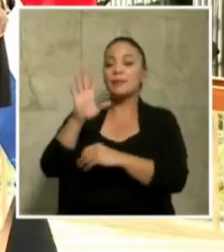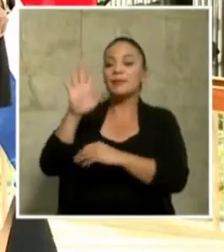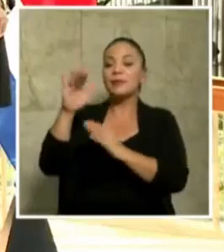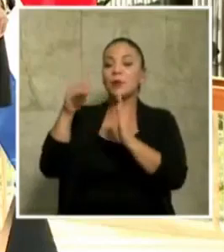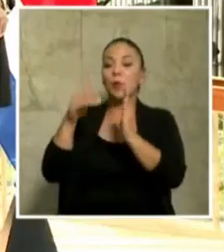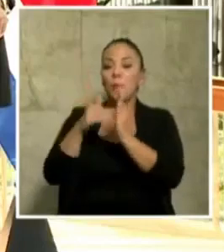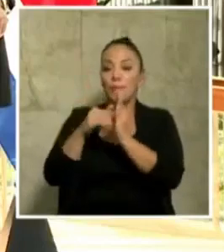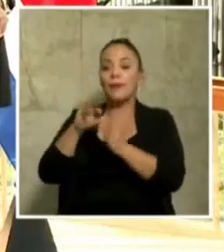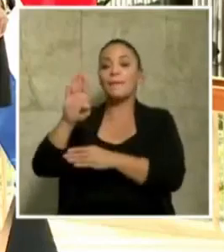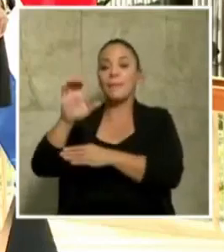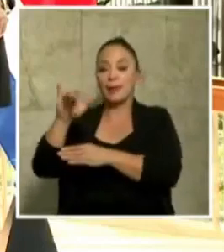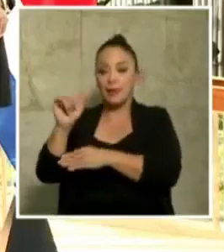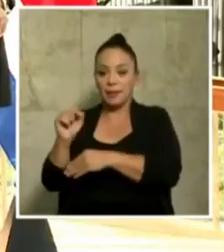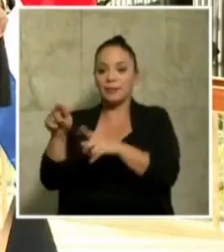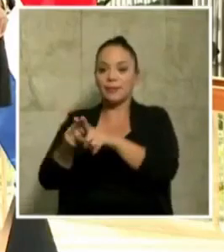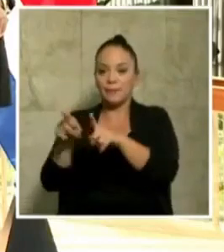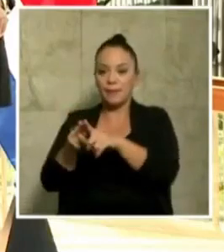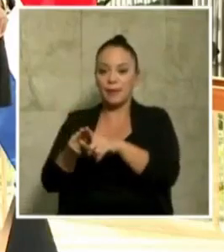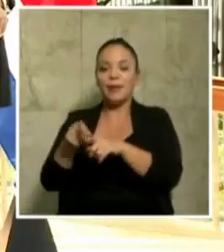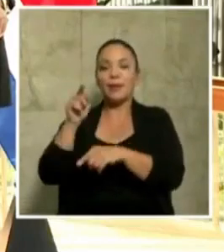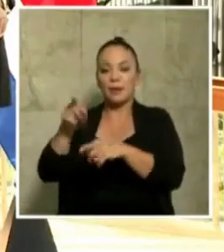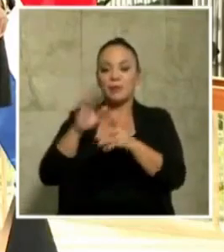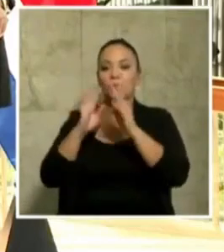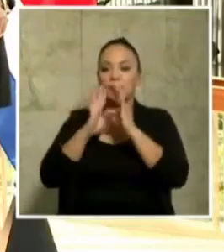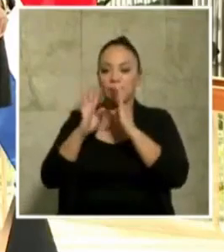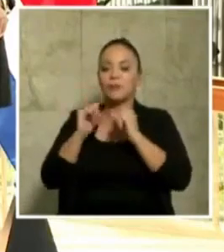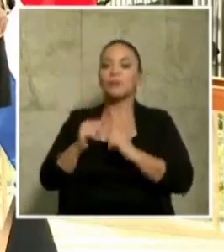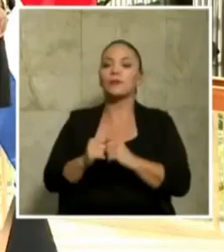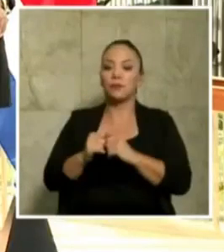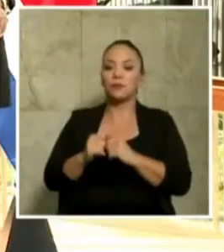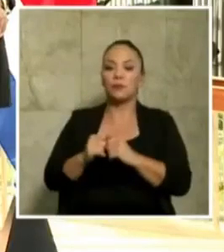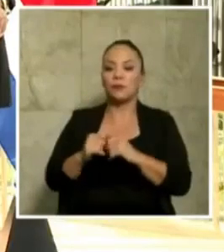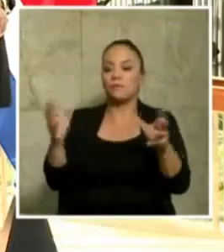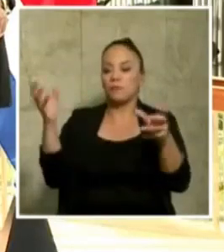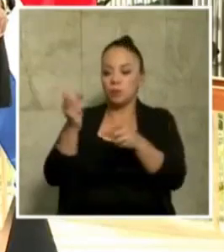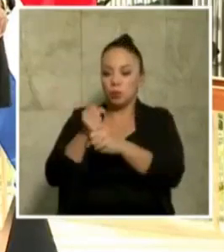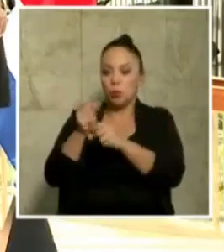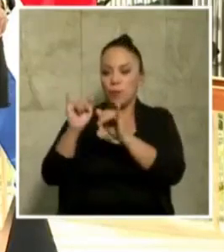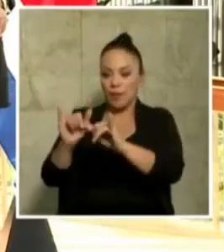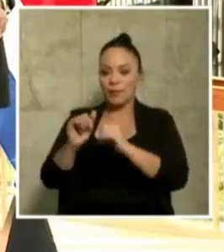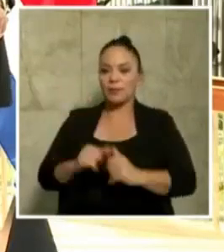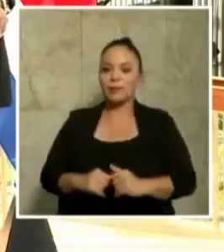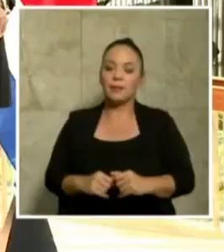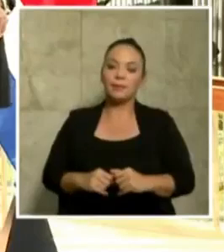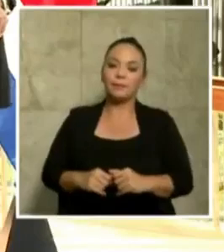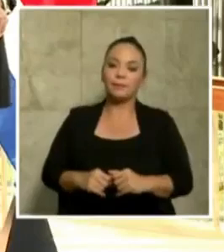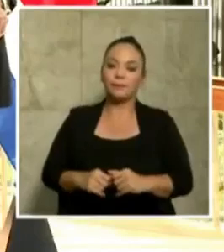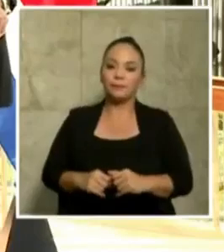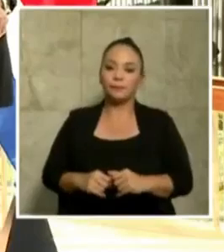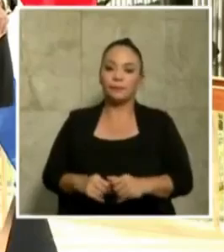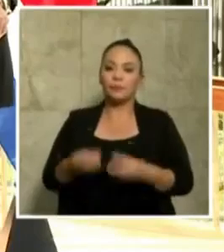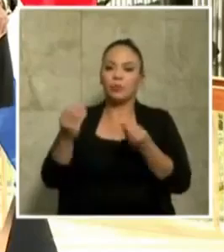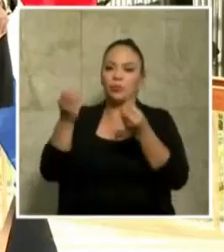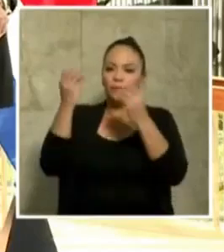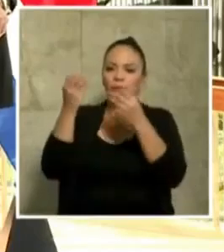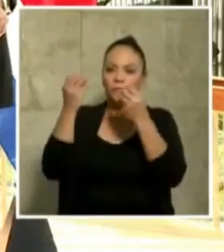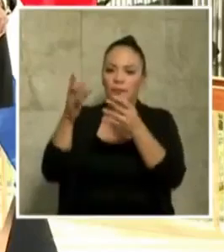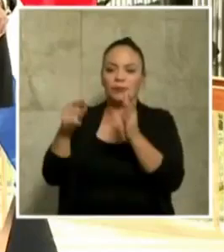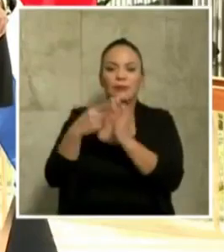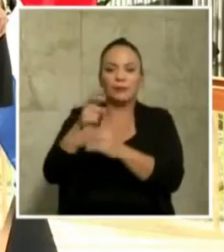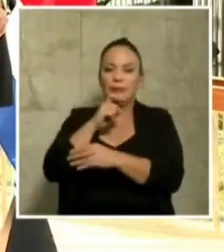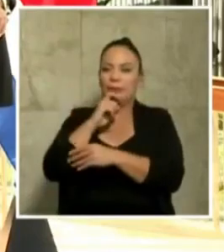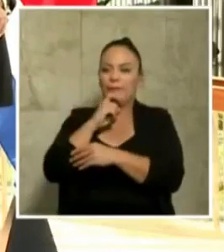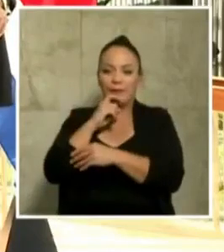65 mil becas. Sí. Eso es lo que estamos hablando en plata blanca, porque tanta información a veces cuesta